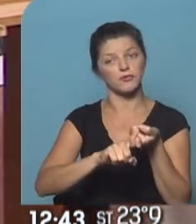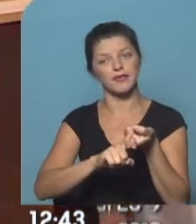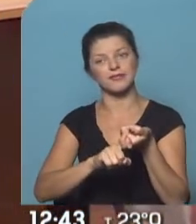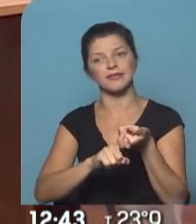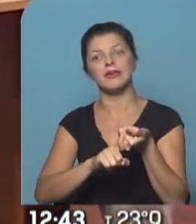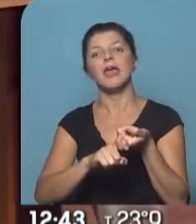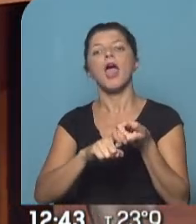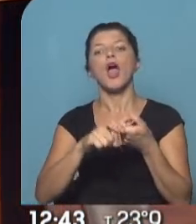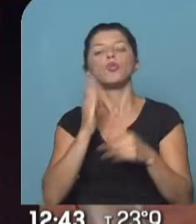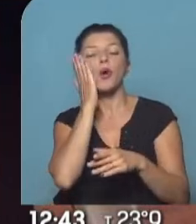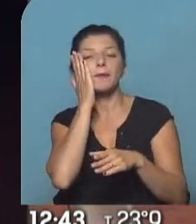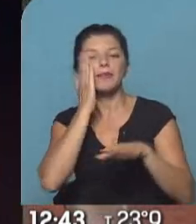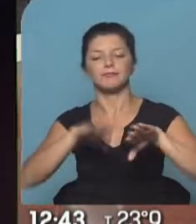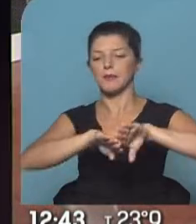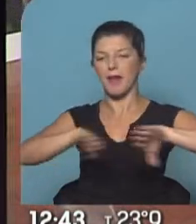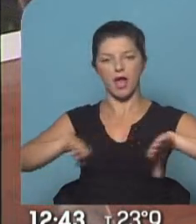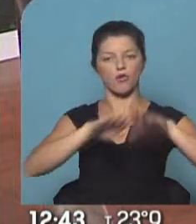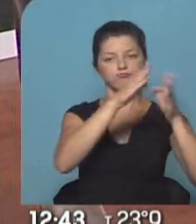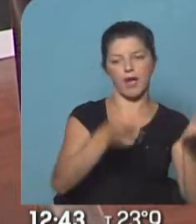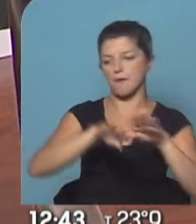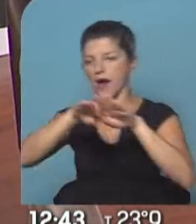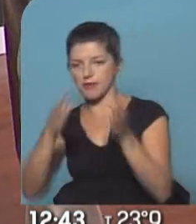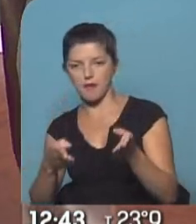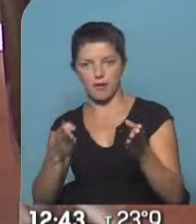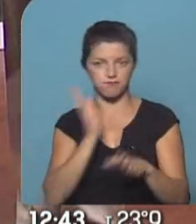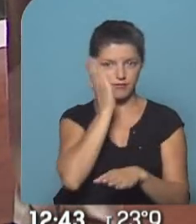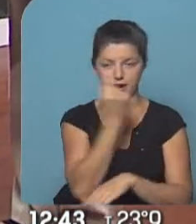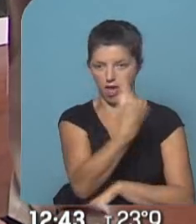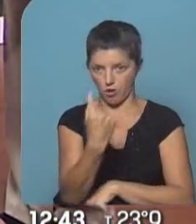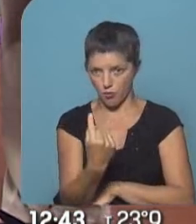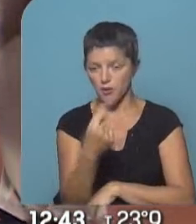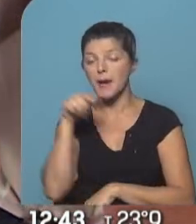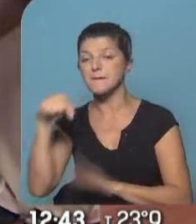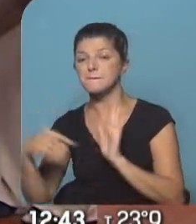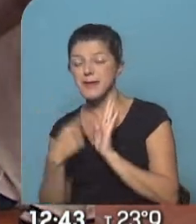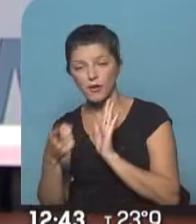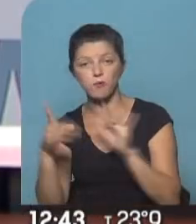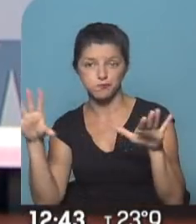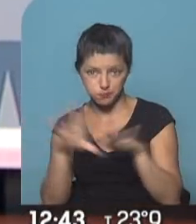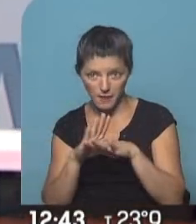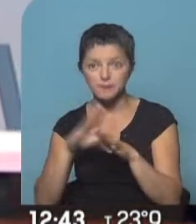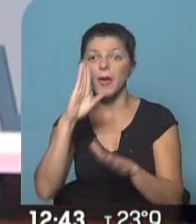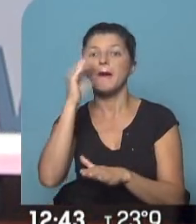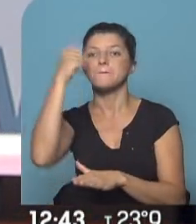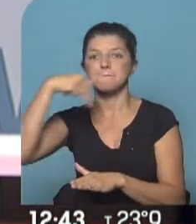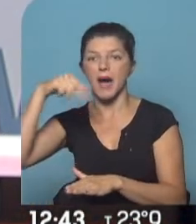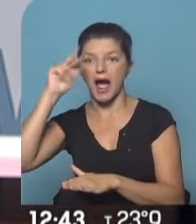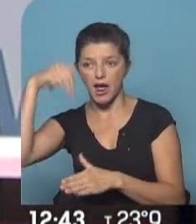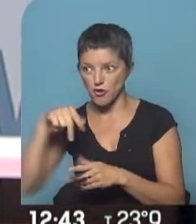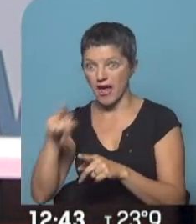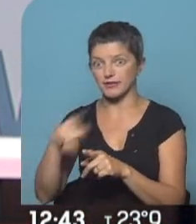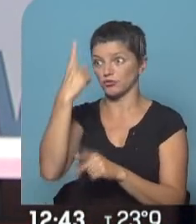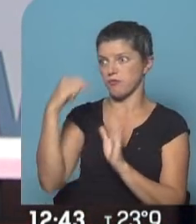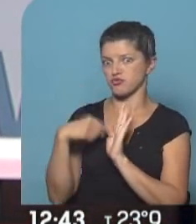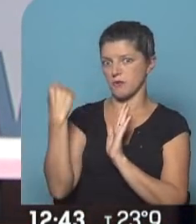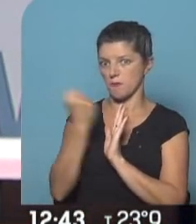es que Bannon haya sido el entrevistado para este libro. Claro, eso por un lado. Ese es el hallazgo periodístico, el hallazgo que hay una entrevista por primera